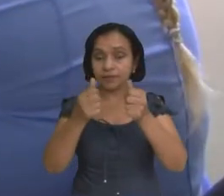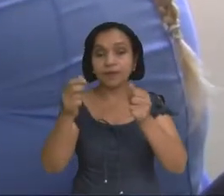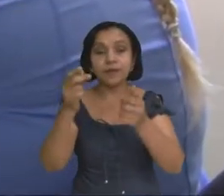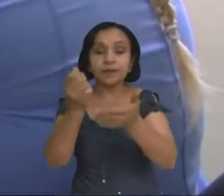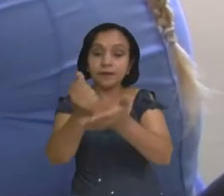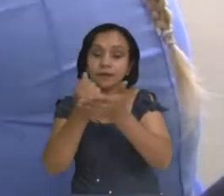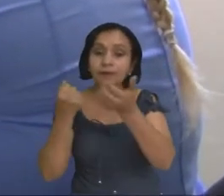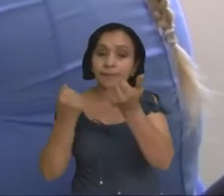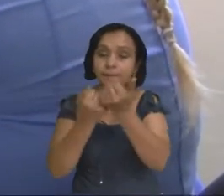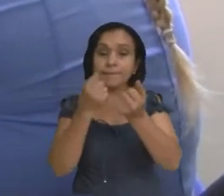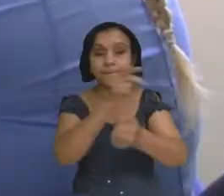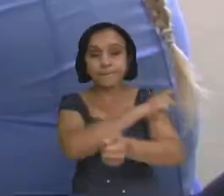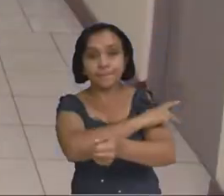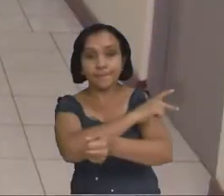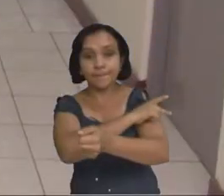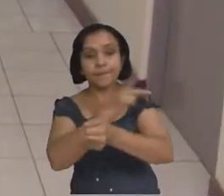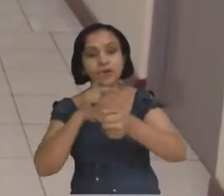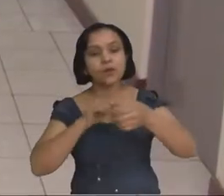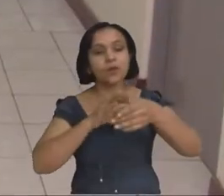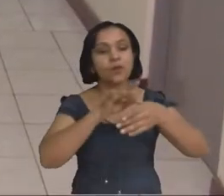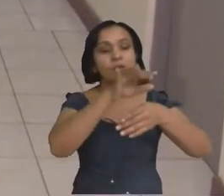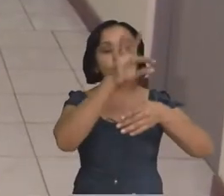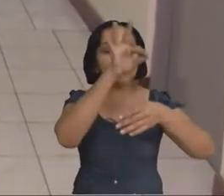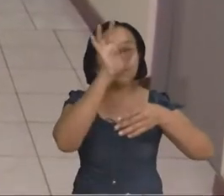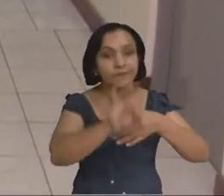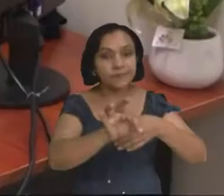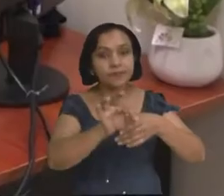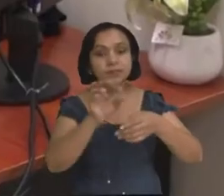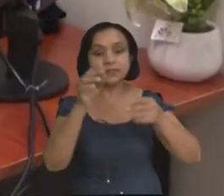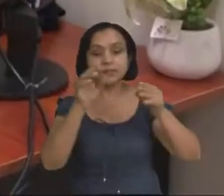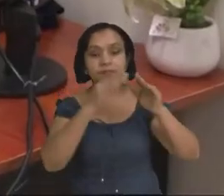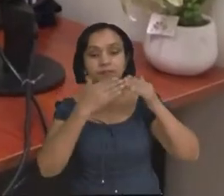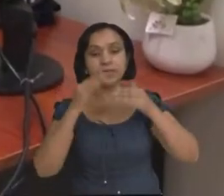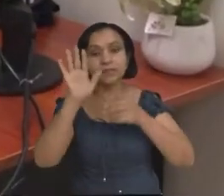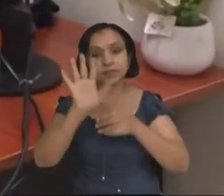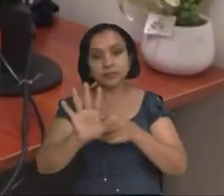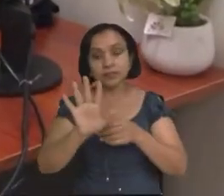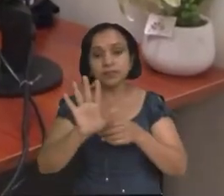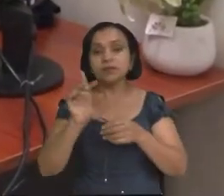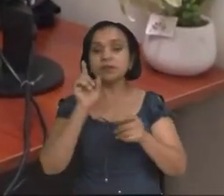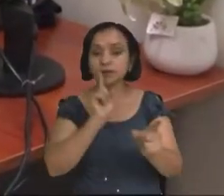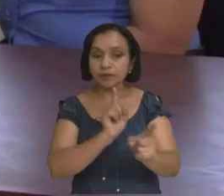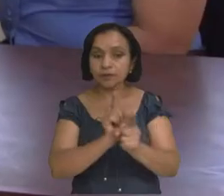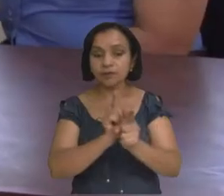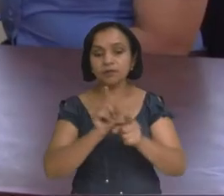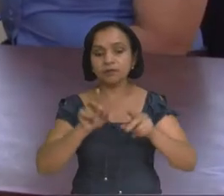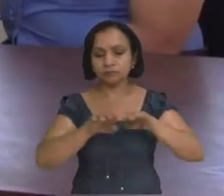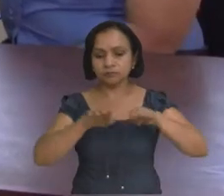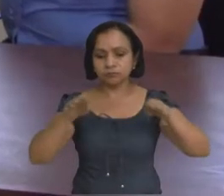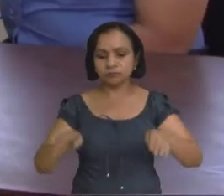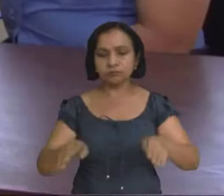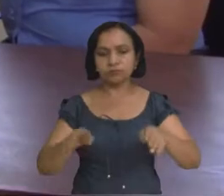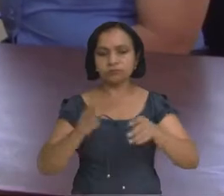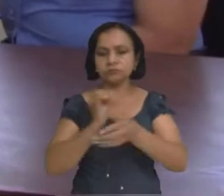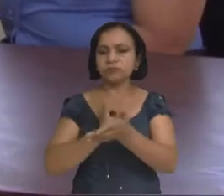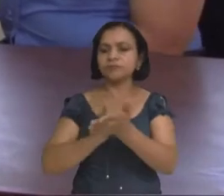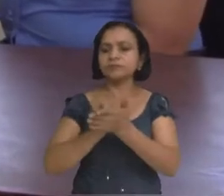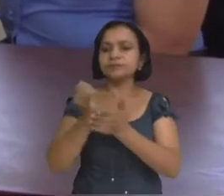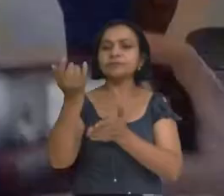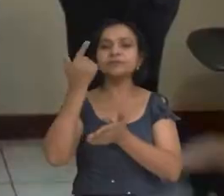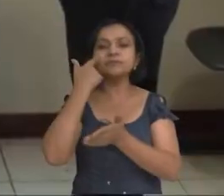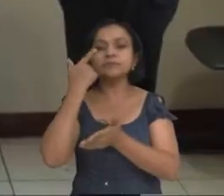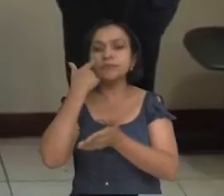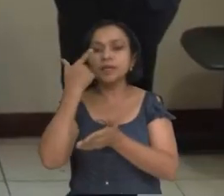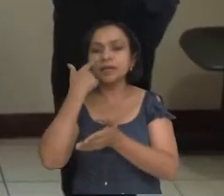policía deben dirigirse a las oficinas instaladas en el Distrito 5, en donde encontrará oficiales investigadoras